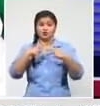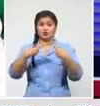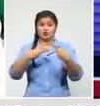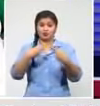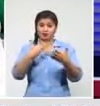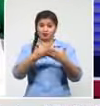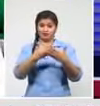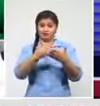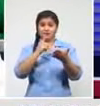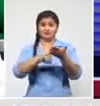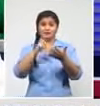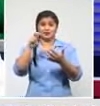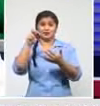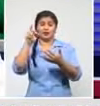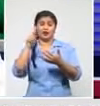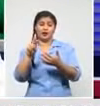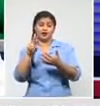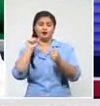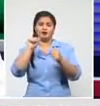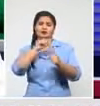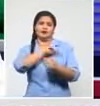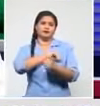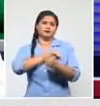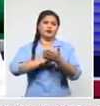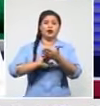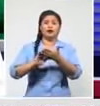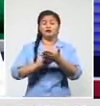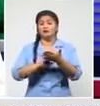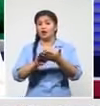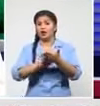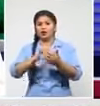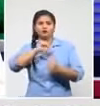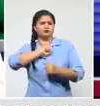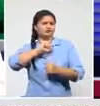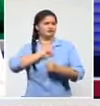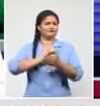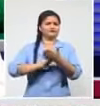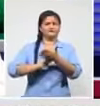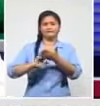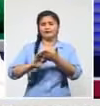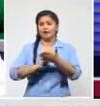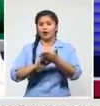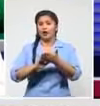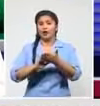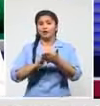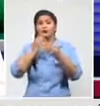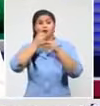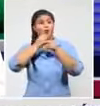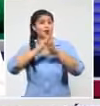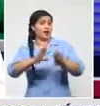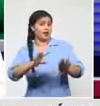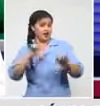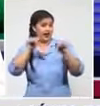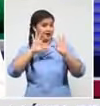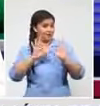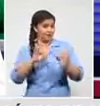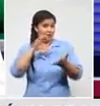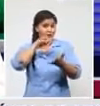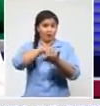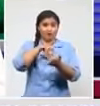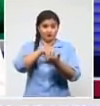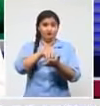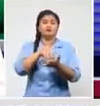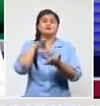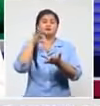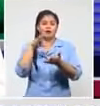Cualquiera de nosotros que podemos estar aquí, que podemos acompañar en una guagua,